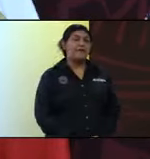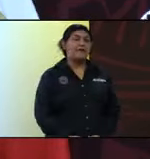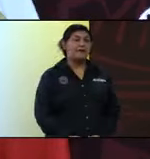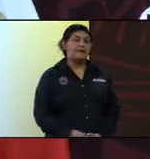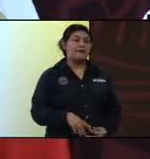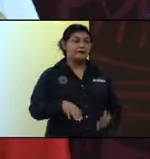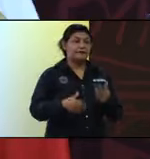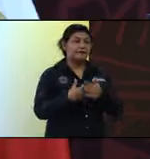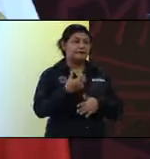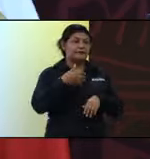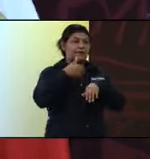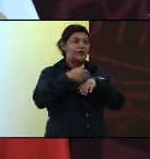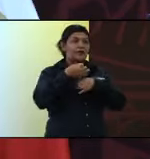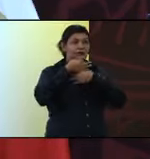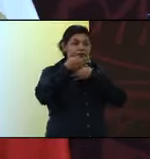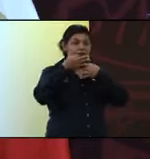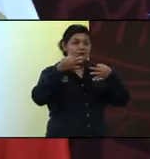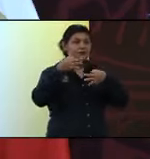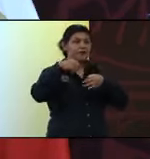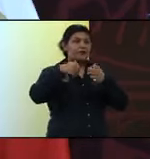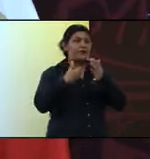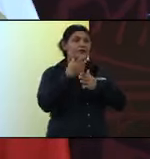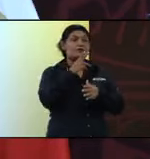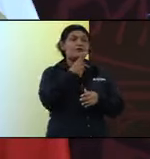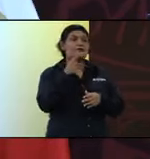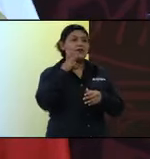con la mañanera número 97, quiero comentarles